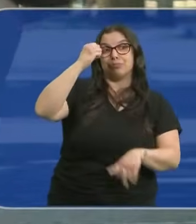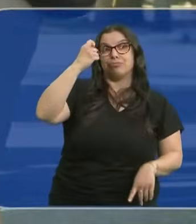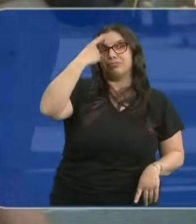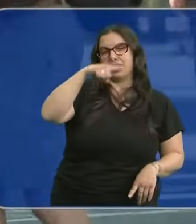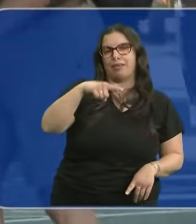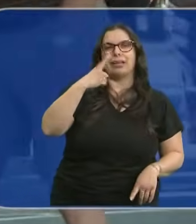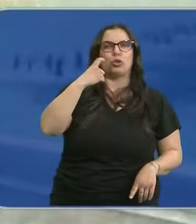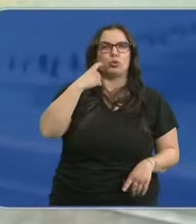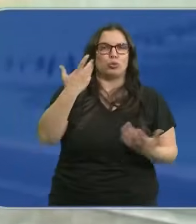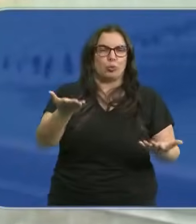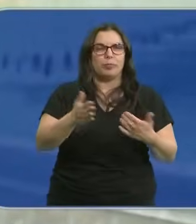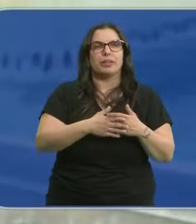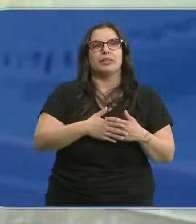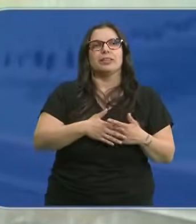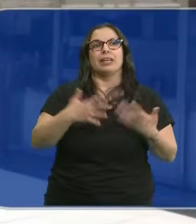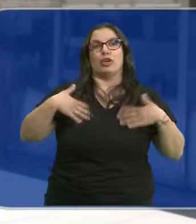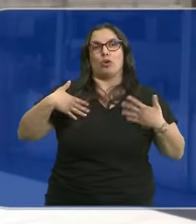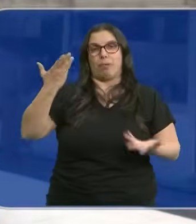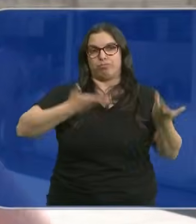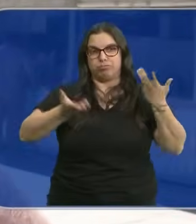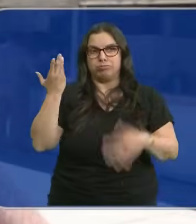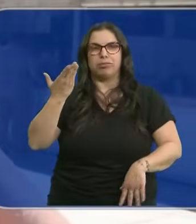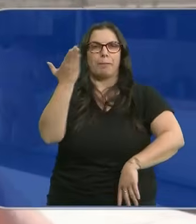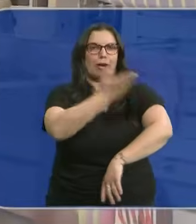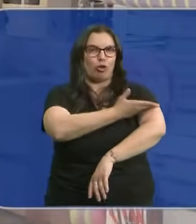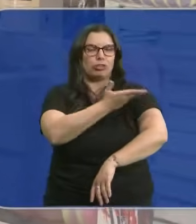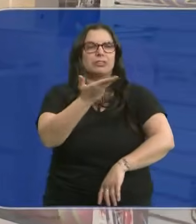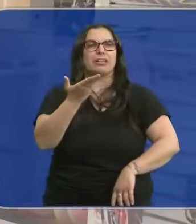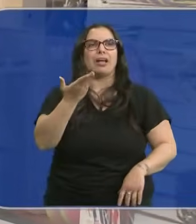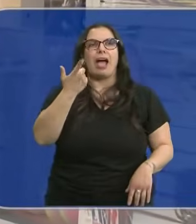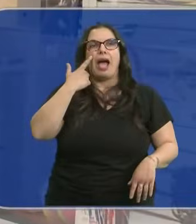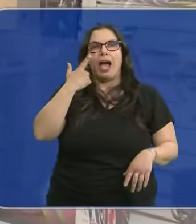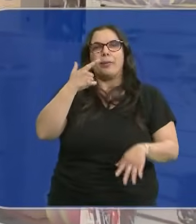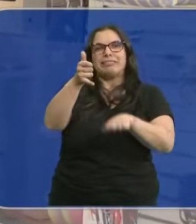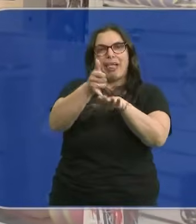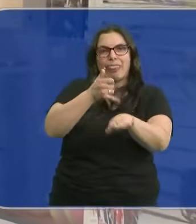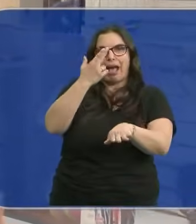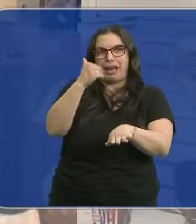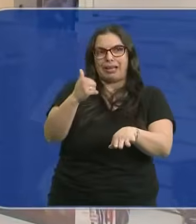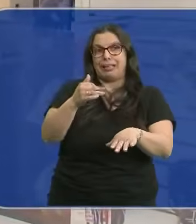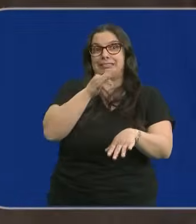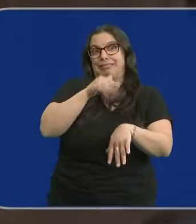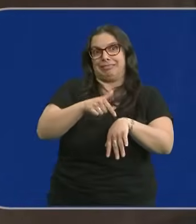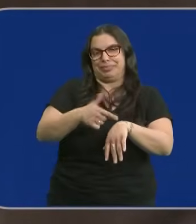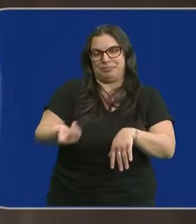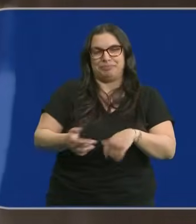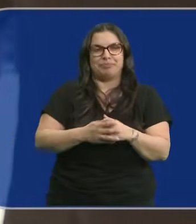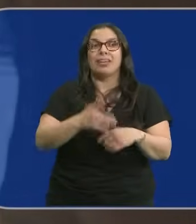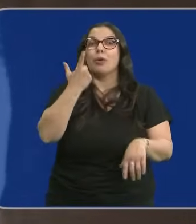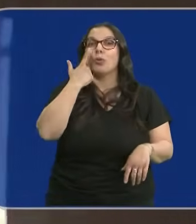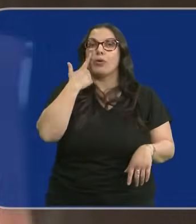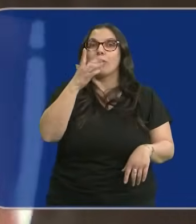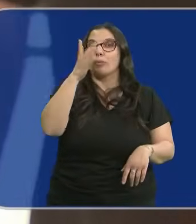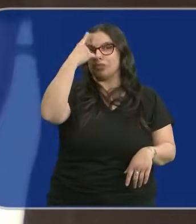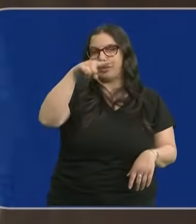llegan algunos clásicos. Sobre todo con cambio de armario. Volvemos a la manga corta. A ver si me saco las sandalias también, que no me ha dado tiempo. Pero ojo, que ya